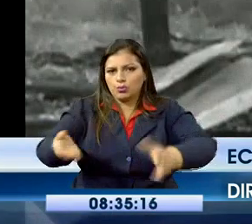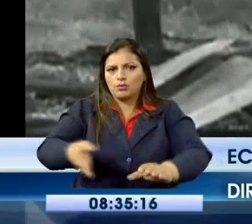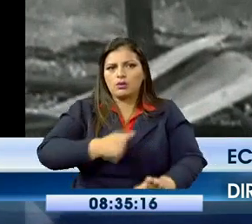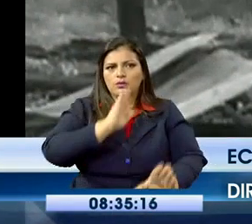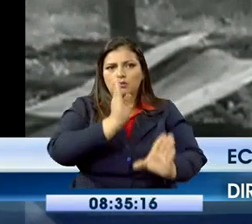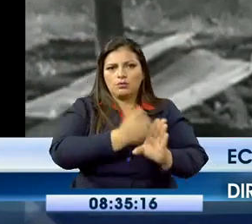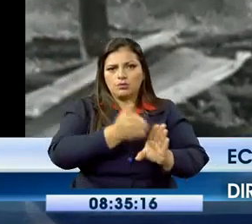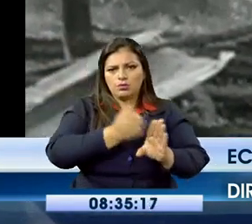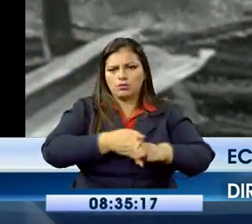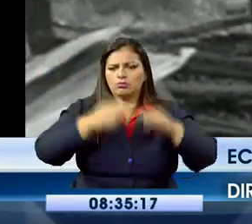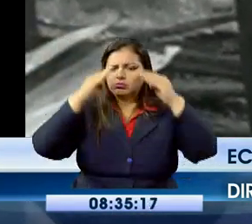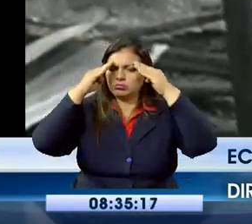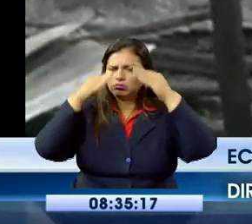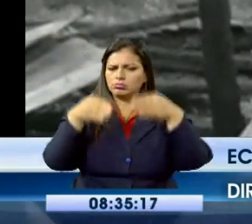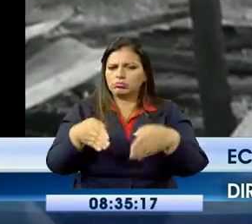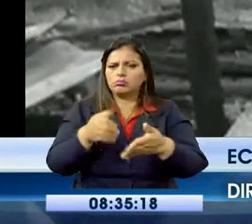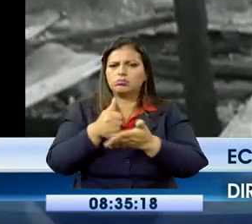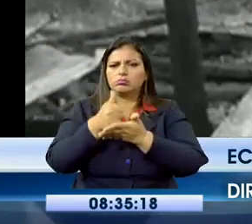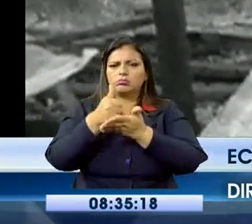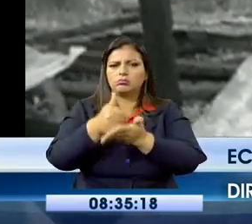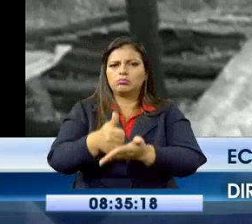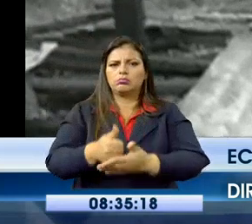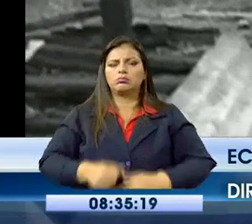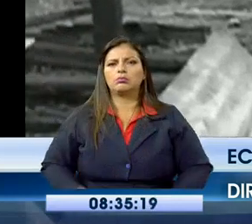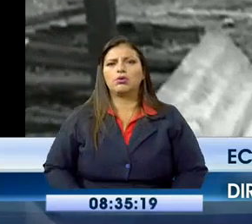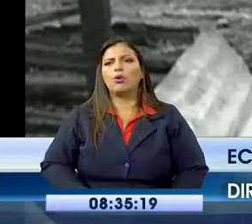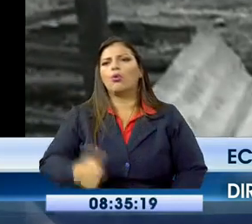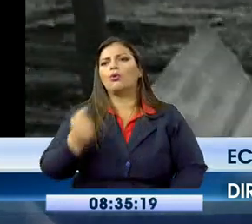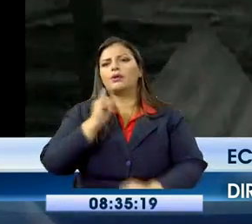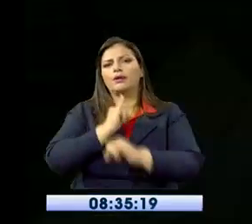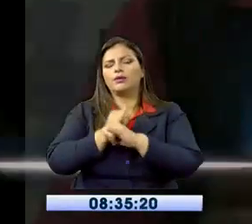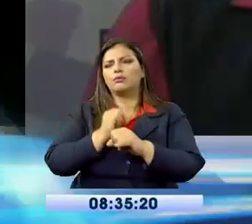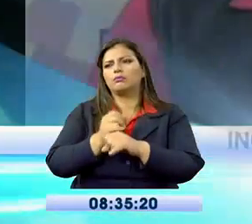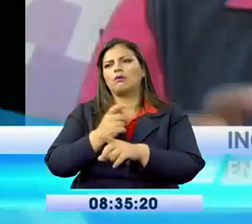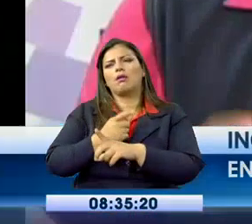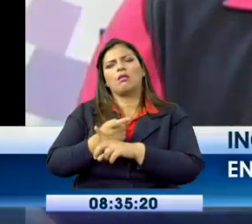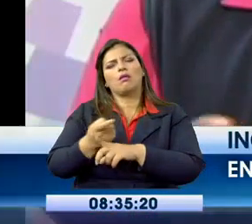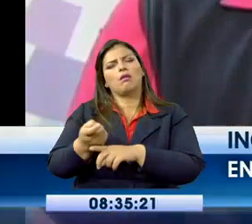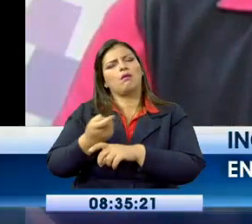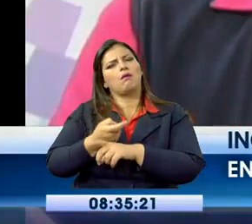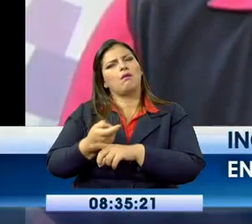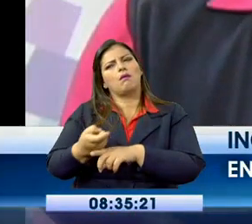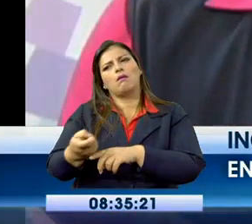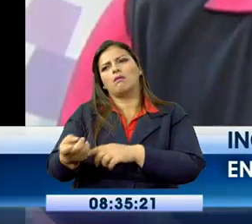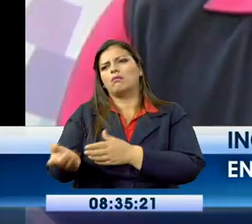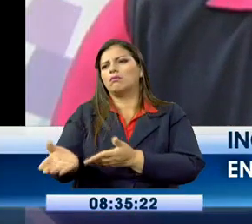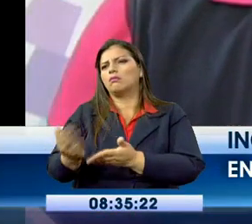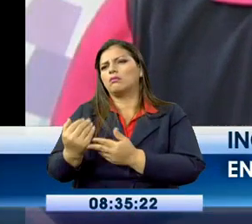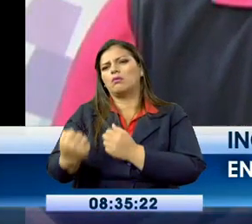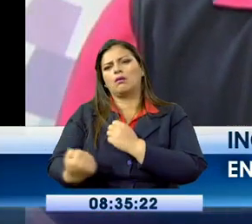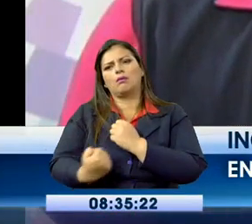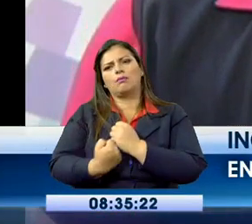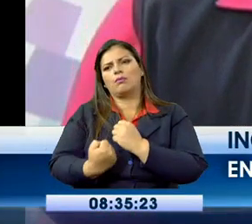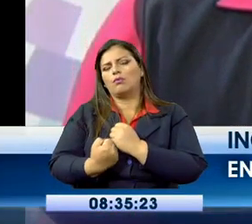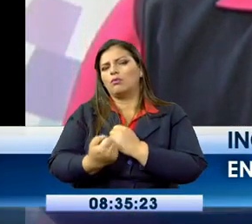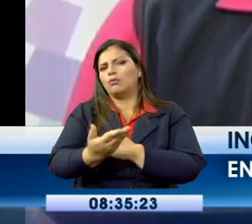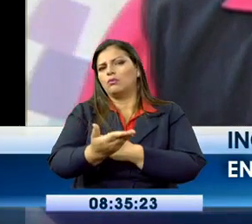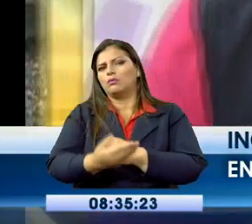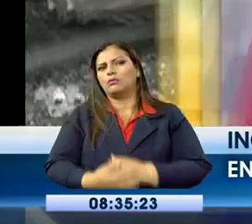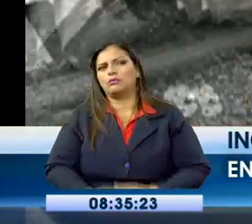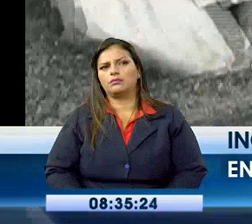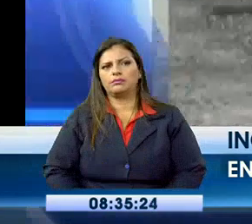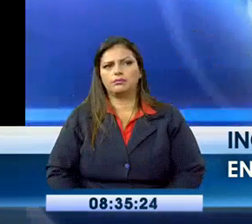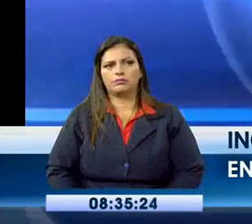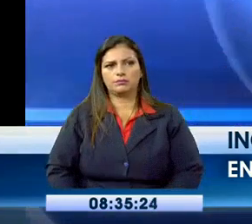que siguen articulando con otras instituciones. Pese a que ha estado en un lugar de alto riesgo, tratamos nosotros